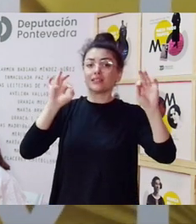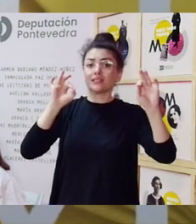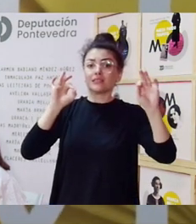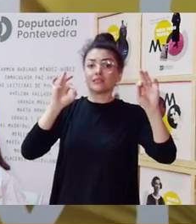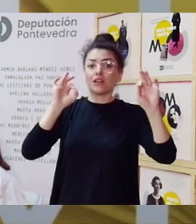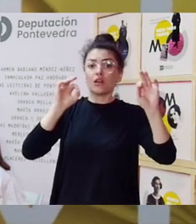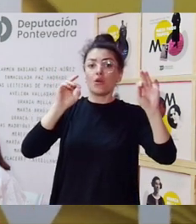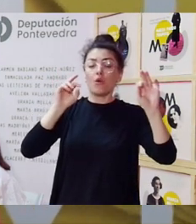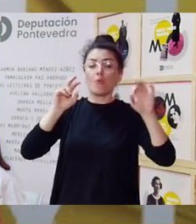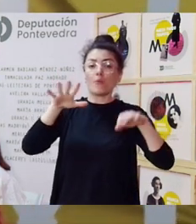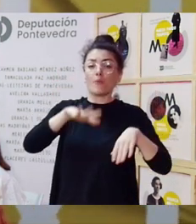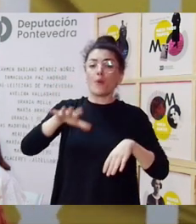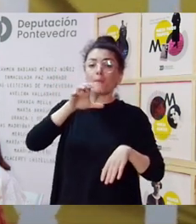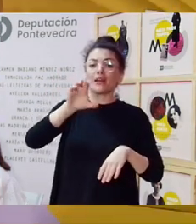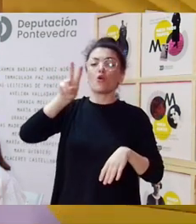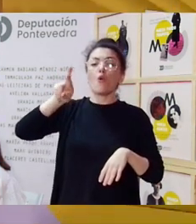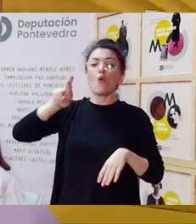Uruguai.